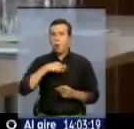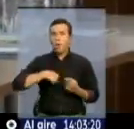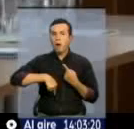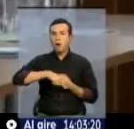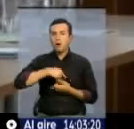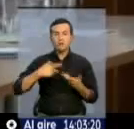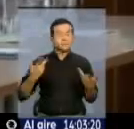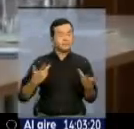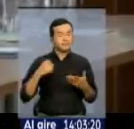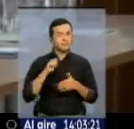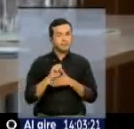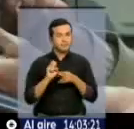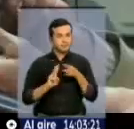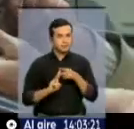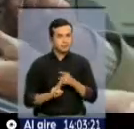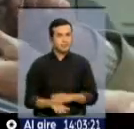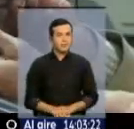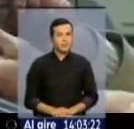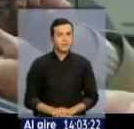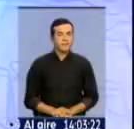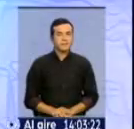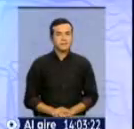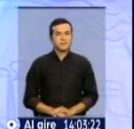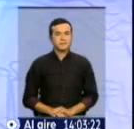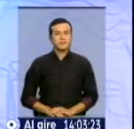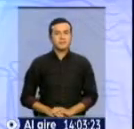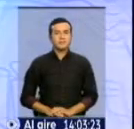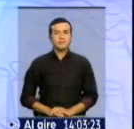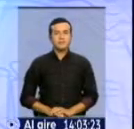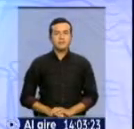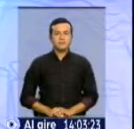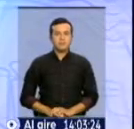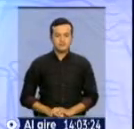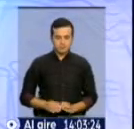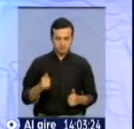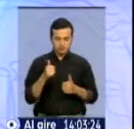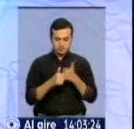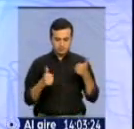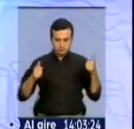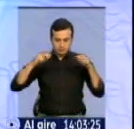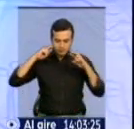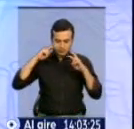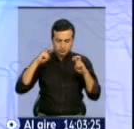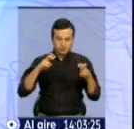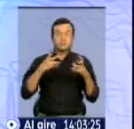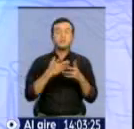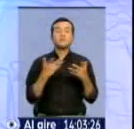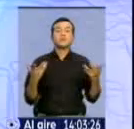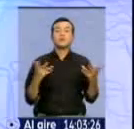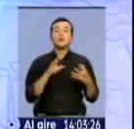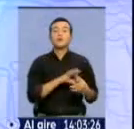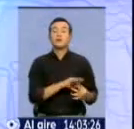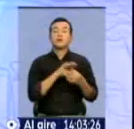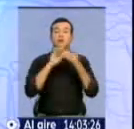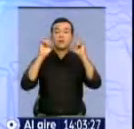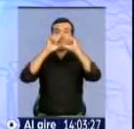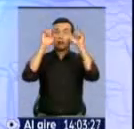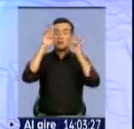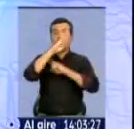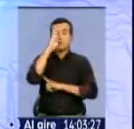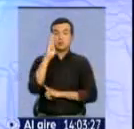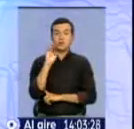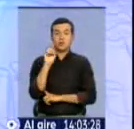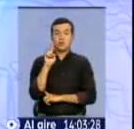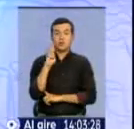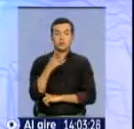despistar. Carlos Flores, Ecuador TV. Las autoridades indagan además la presunta relación que la empresa Odebrecht